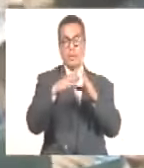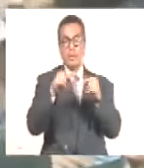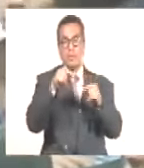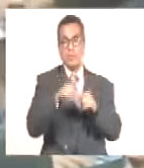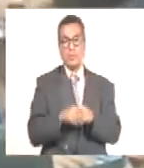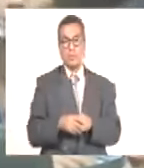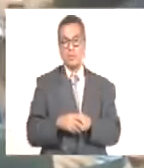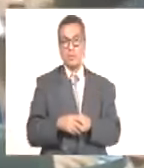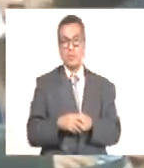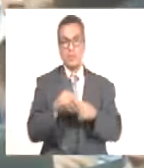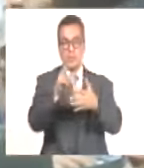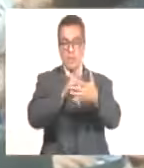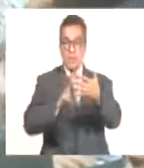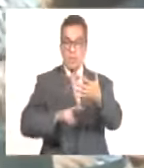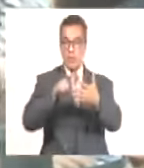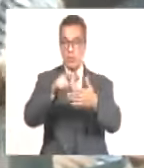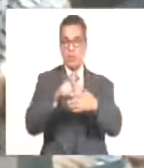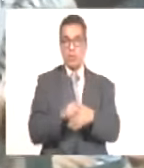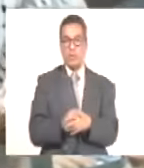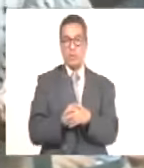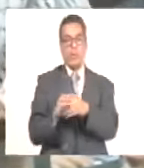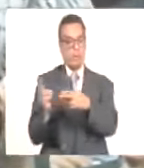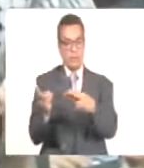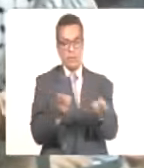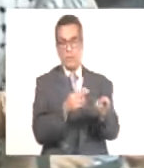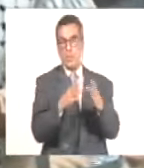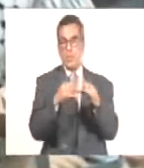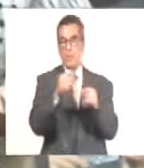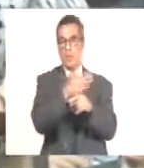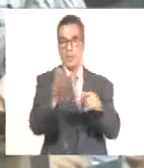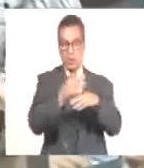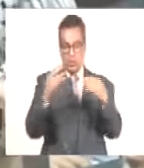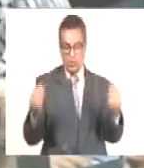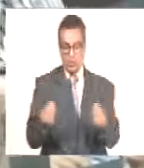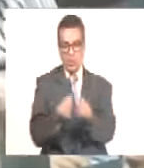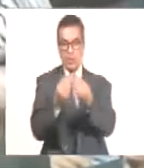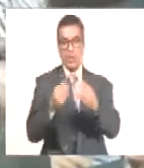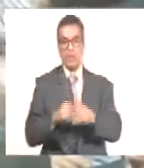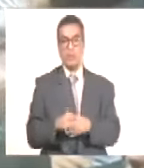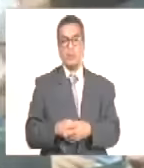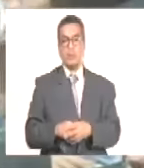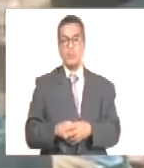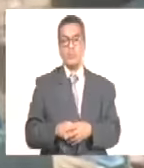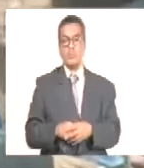que leo a continuación y que invitamos a todos y a todas a acompañarnos.